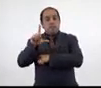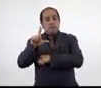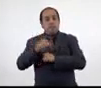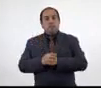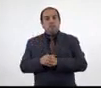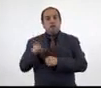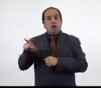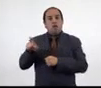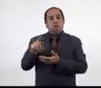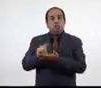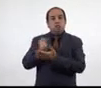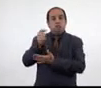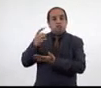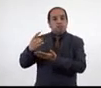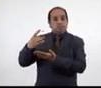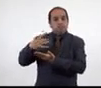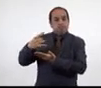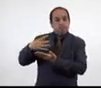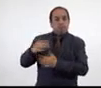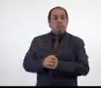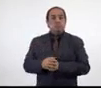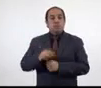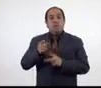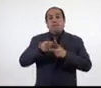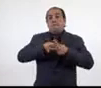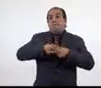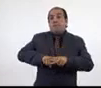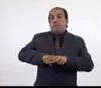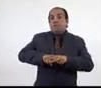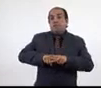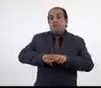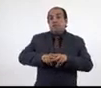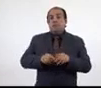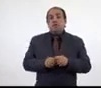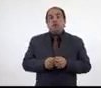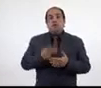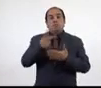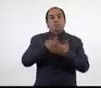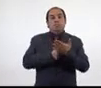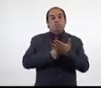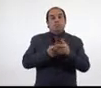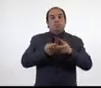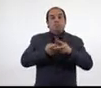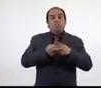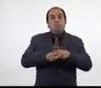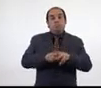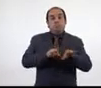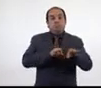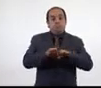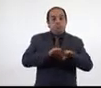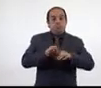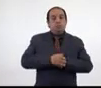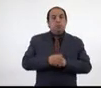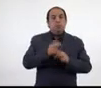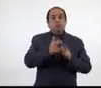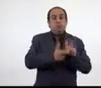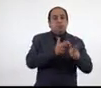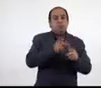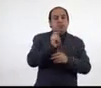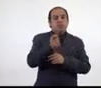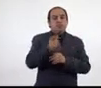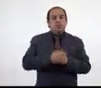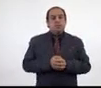Tláhuac. Y con esto vamos a iniciar el protocolo de arranque de los trenes. ¿En qué consiste? En pruebas de tracción